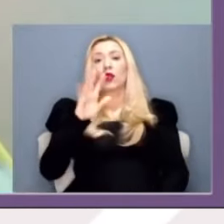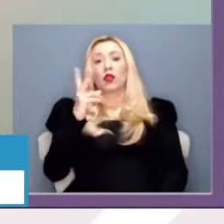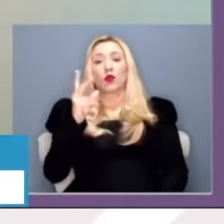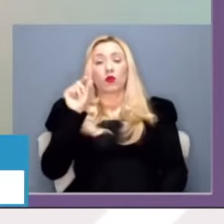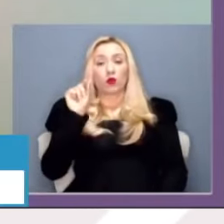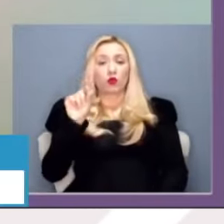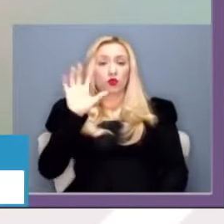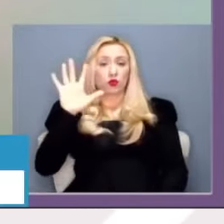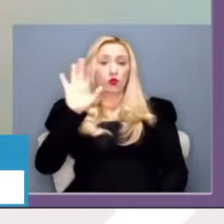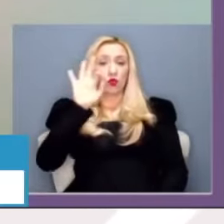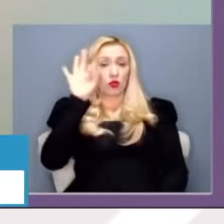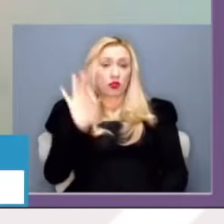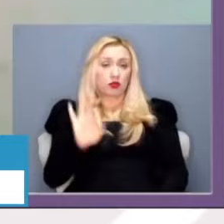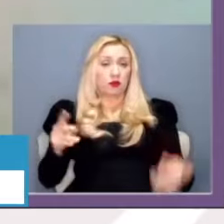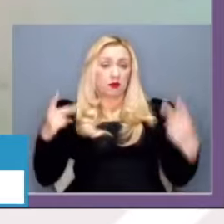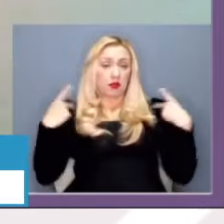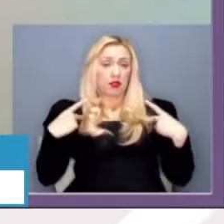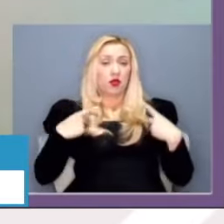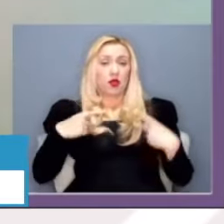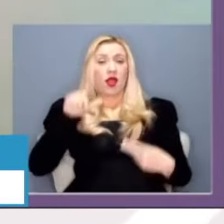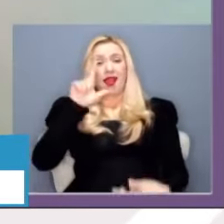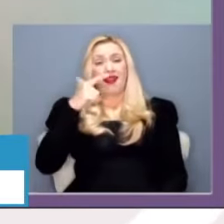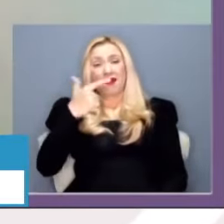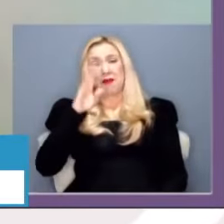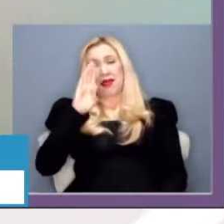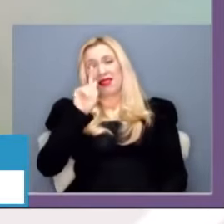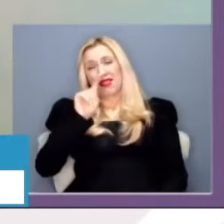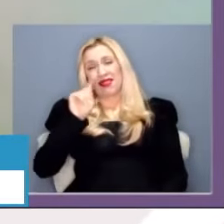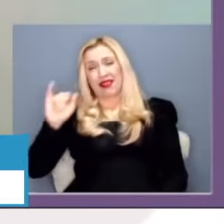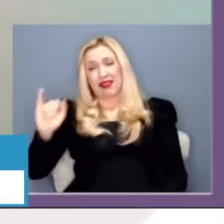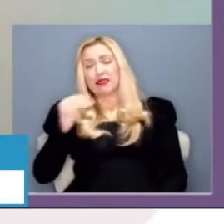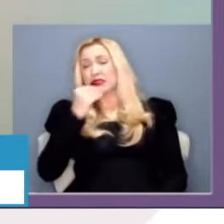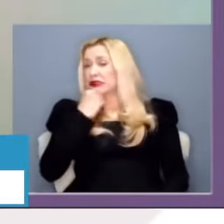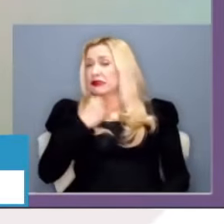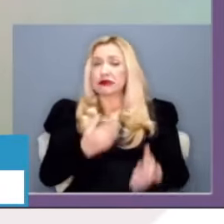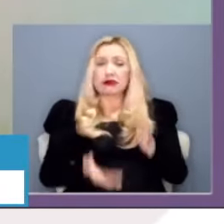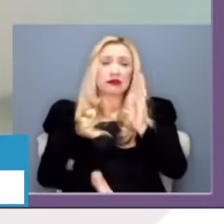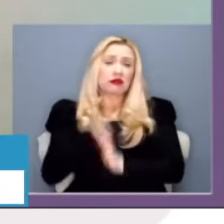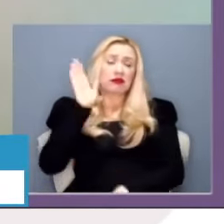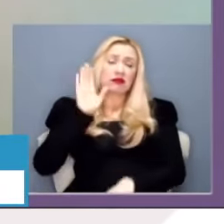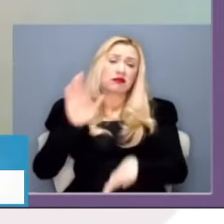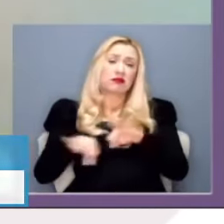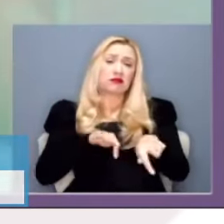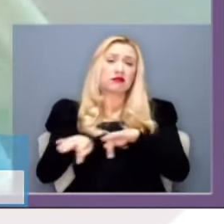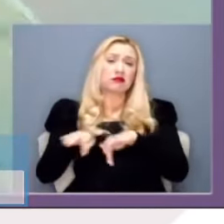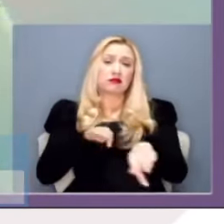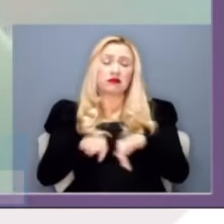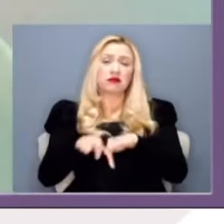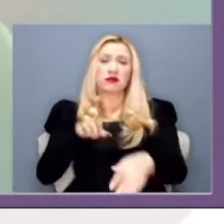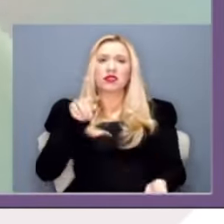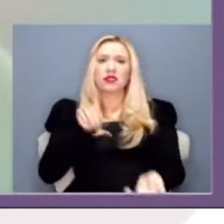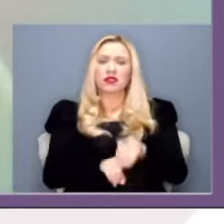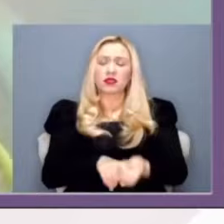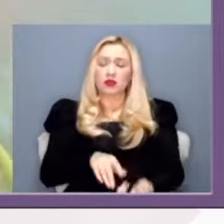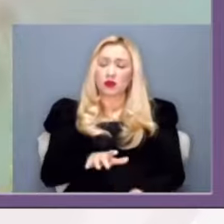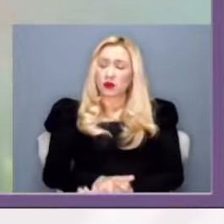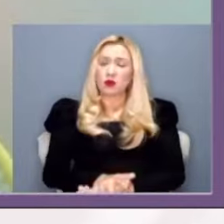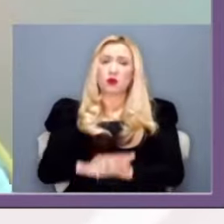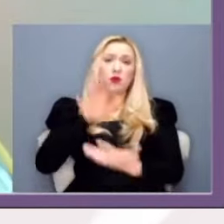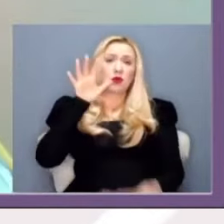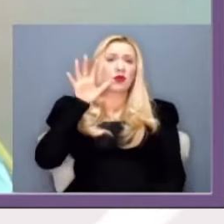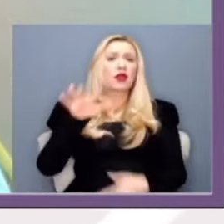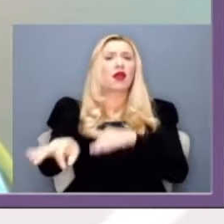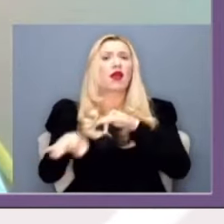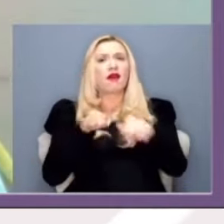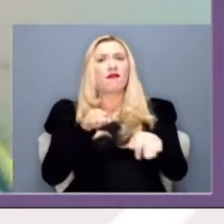52.5% de la población LGBTI más tuvo que salir, y entre ellas también encontramos una mayor prevalencia de